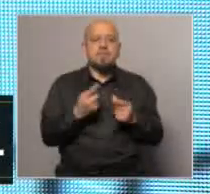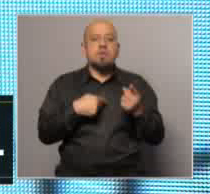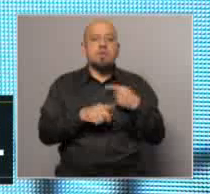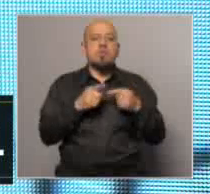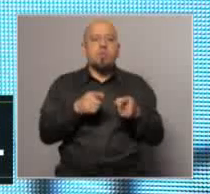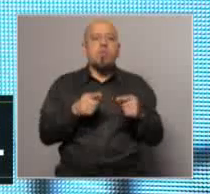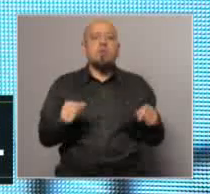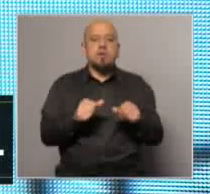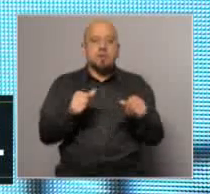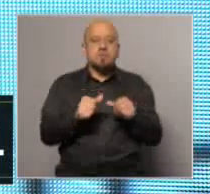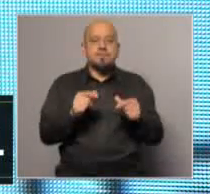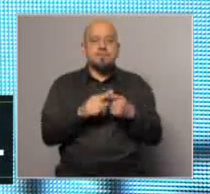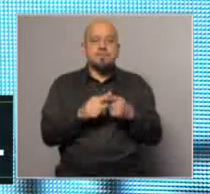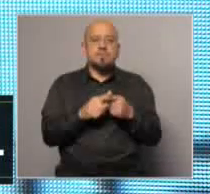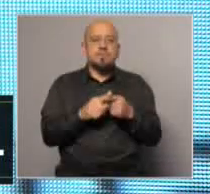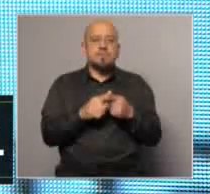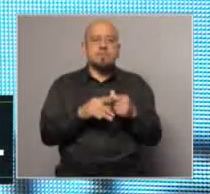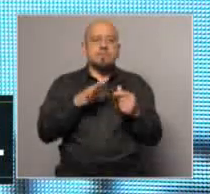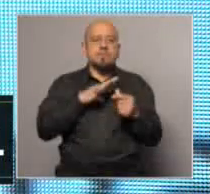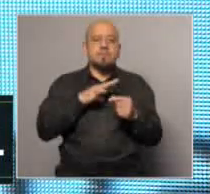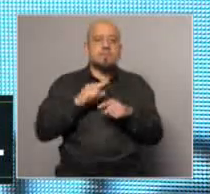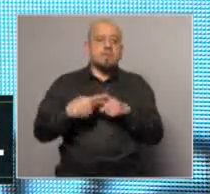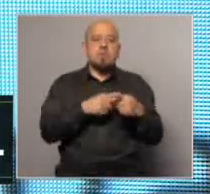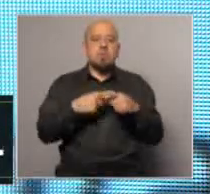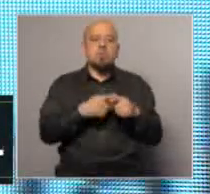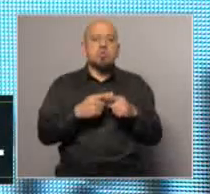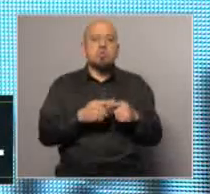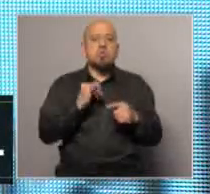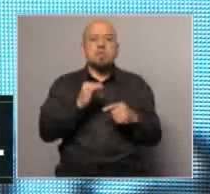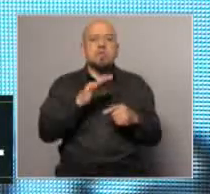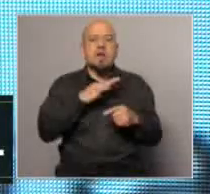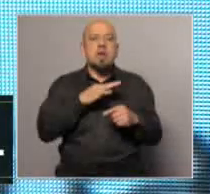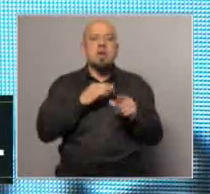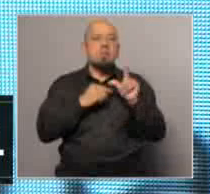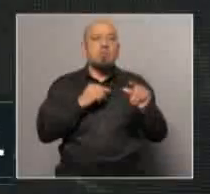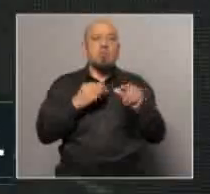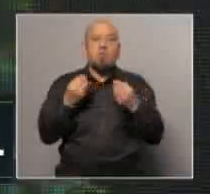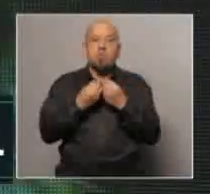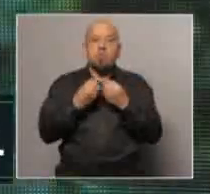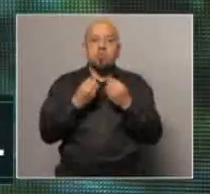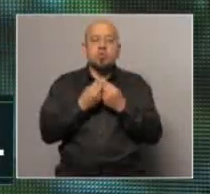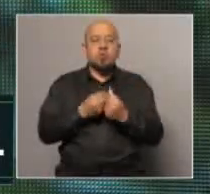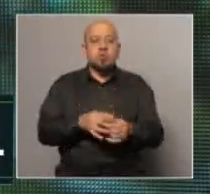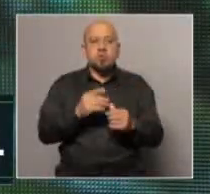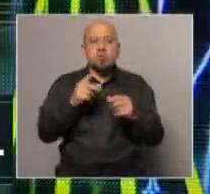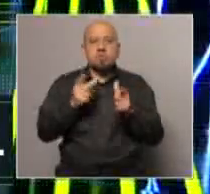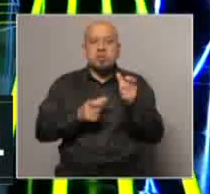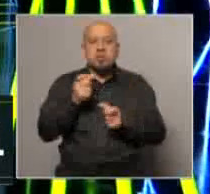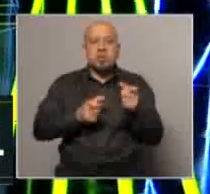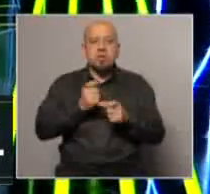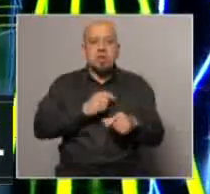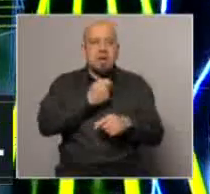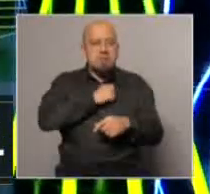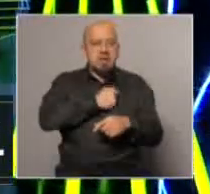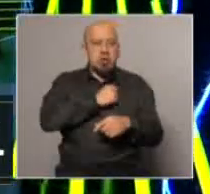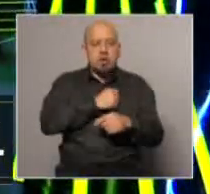se hace. Hay toda una discusión en torno a si hay pocos fiscalizadores o muchos. Nosotros tenemos un área de